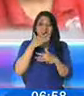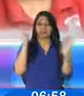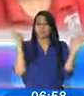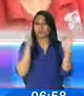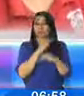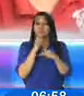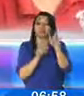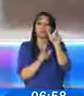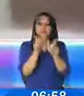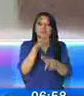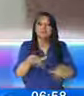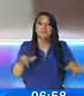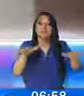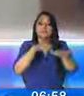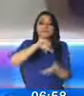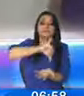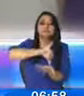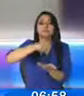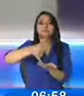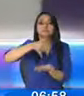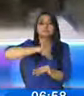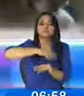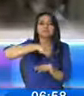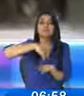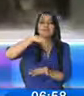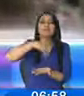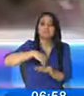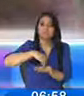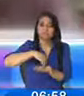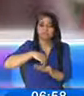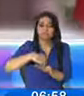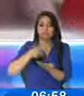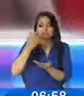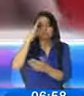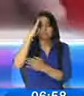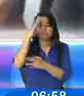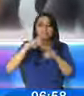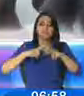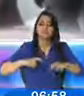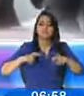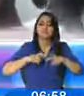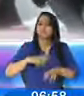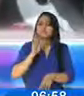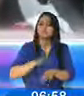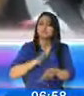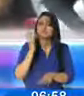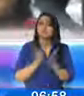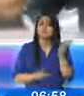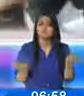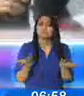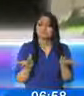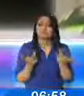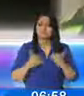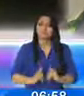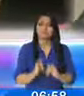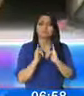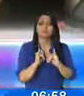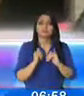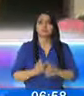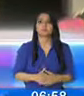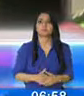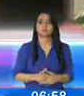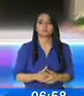habitantes del cantón en la provincia de manabí la policía Investiga el caso para determinar las causas de la muerte